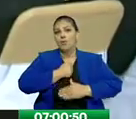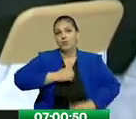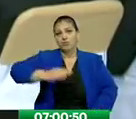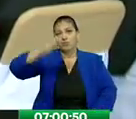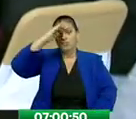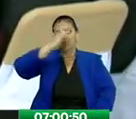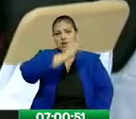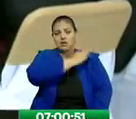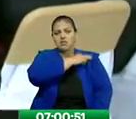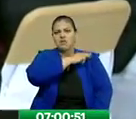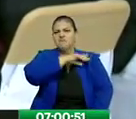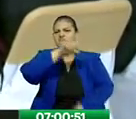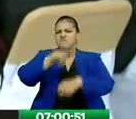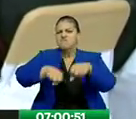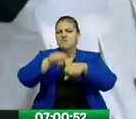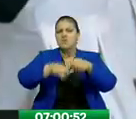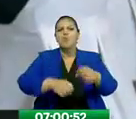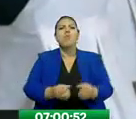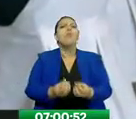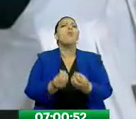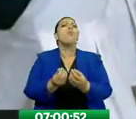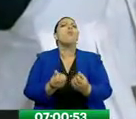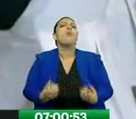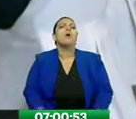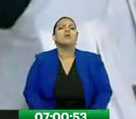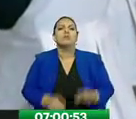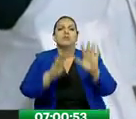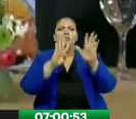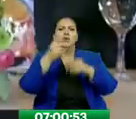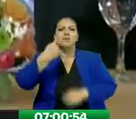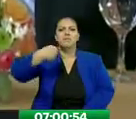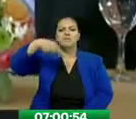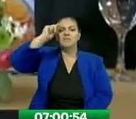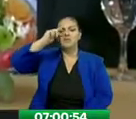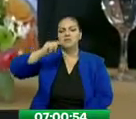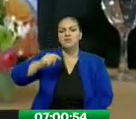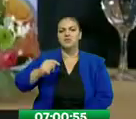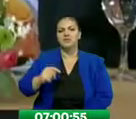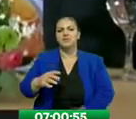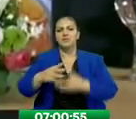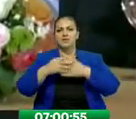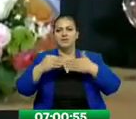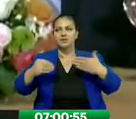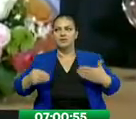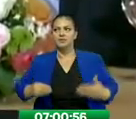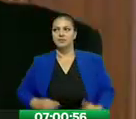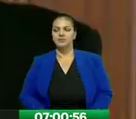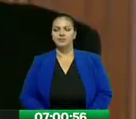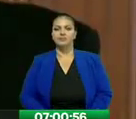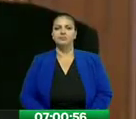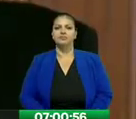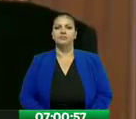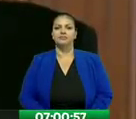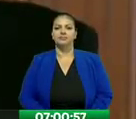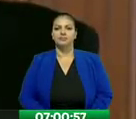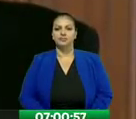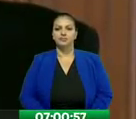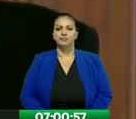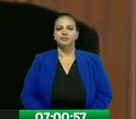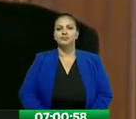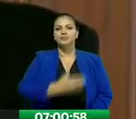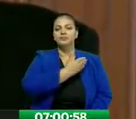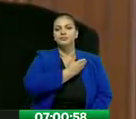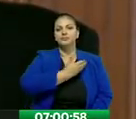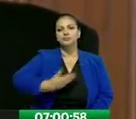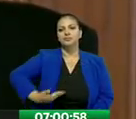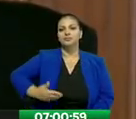apoyo entregado por las Fuerzas Armadas en los días de protestas y les extendió un agradecimiento. Fuerzas Armadas, a pesar